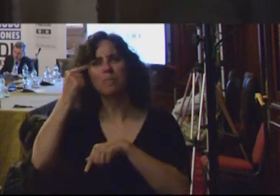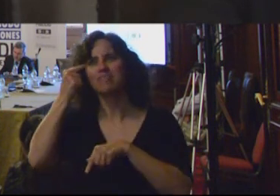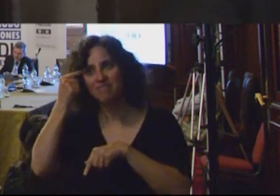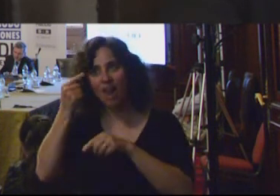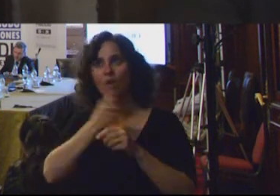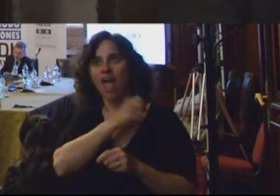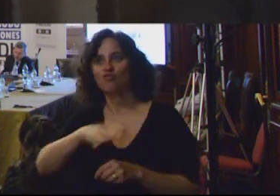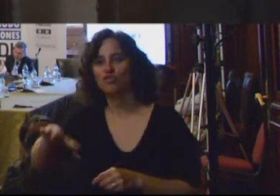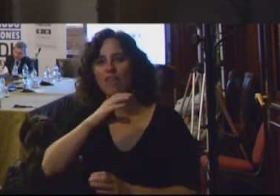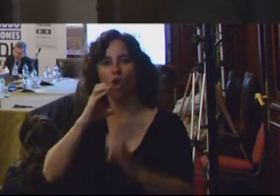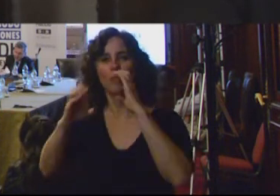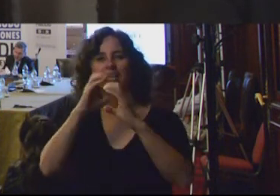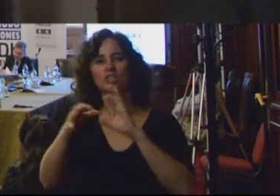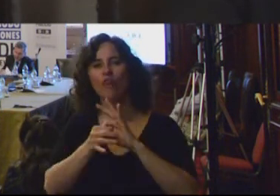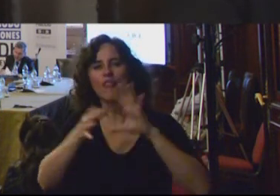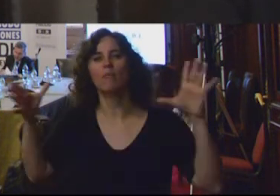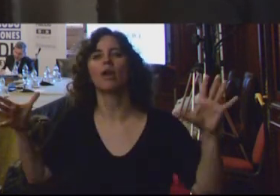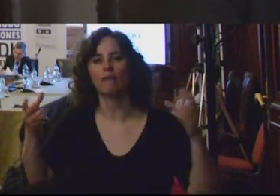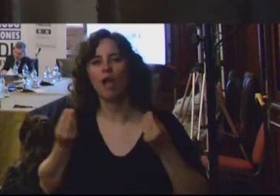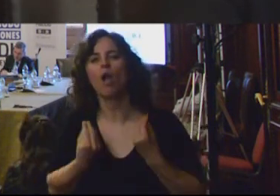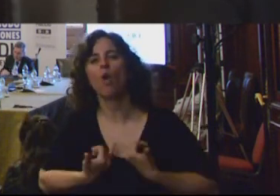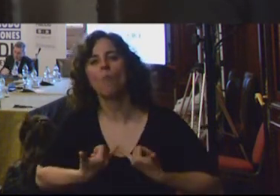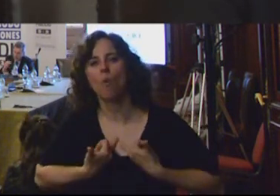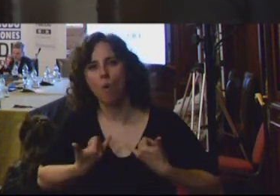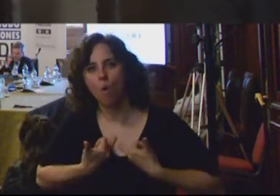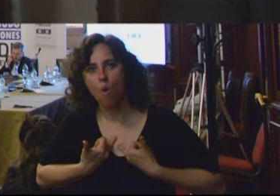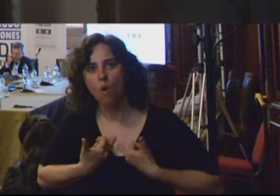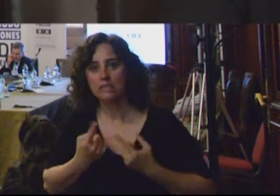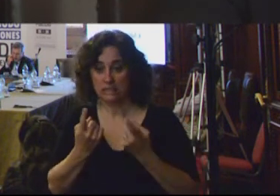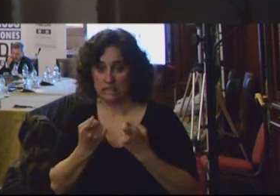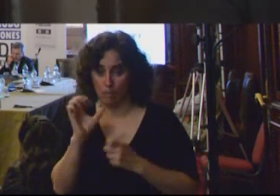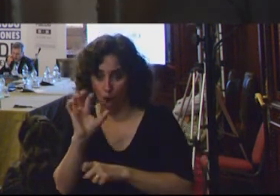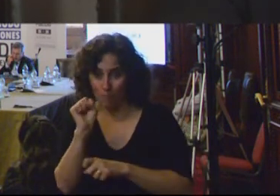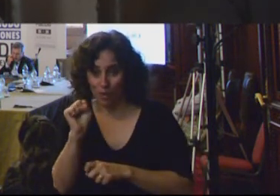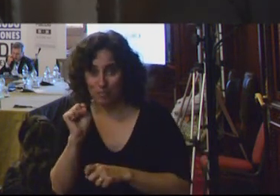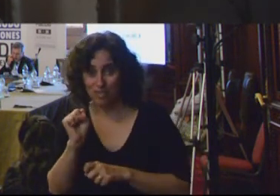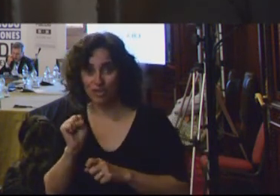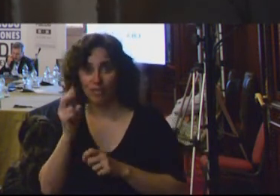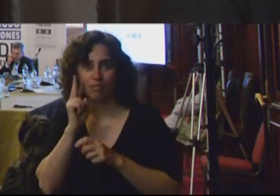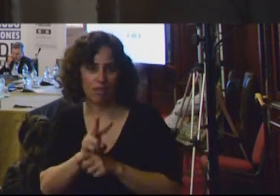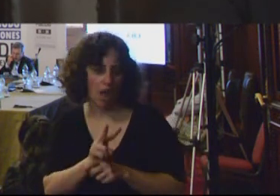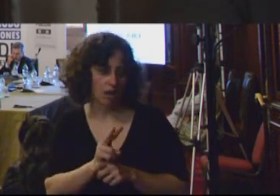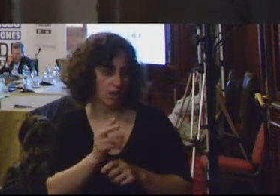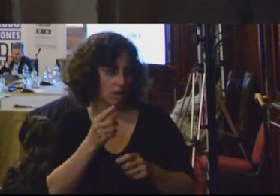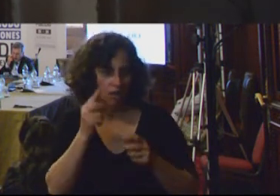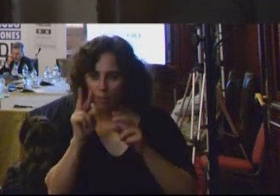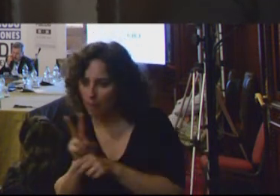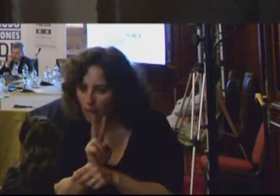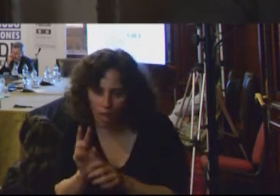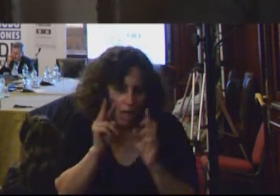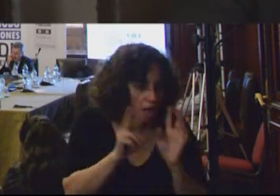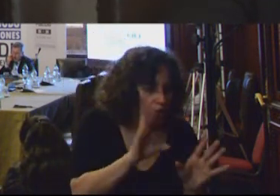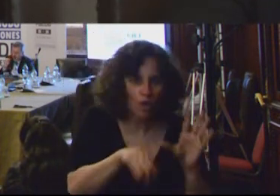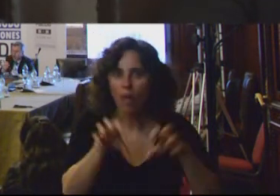de comunicación mucho más democrática? Sí, tenemos el compromiso de estar pendientes en todas las áreas. La ley